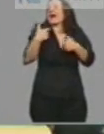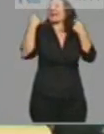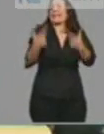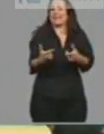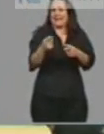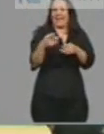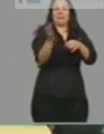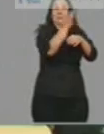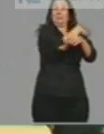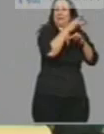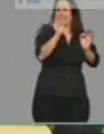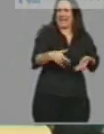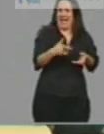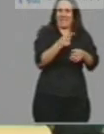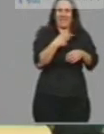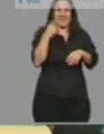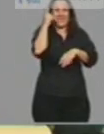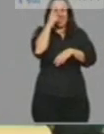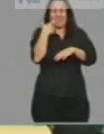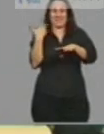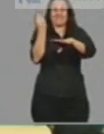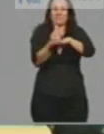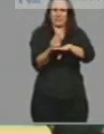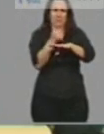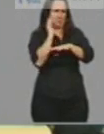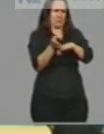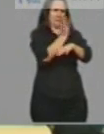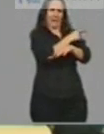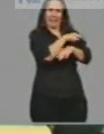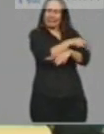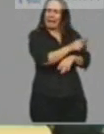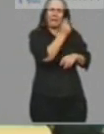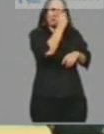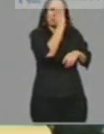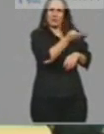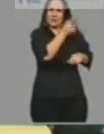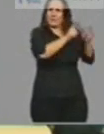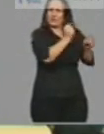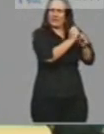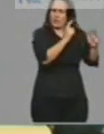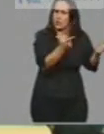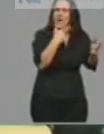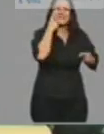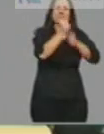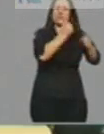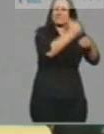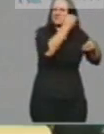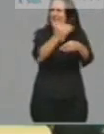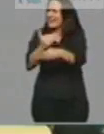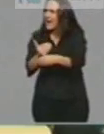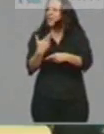todos sabemos, cuando Néstor asumió, tenía un 25% desocupados, industrias cerradas y una situación que